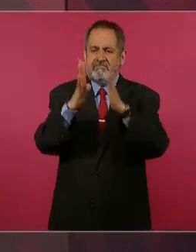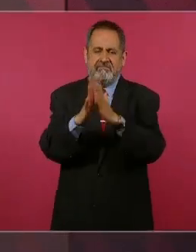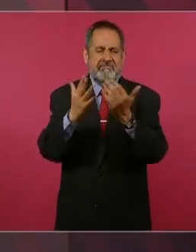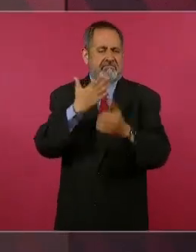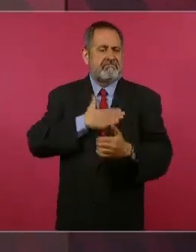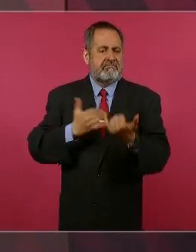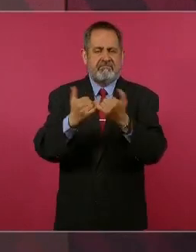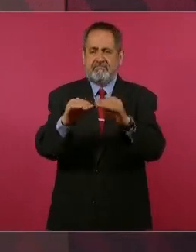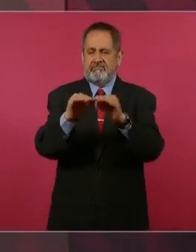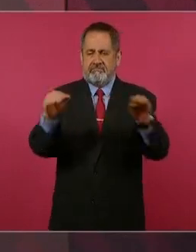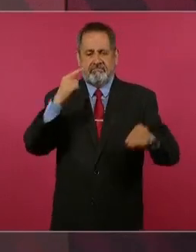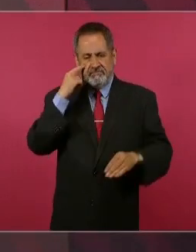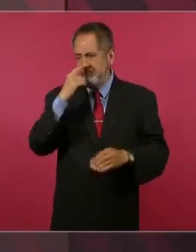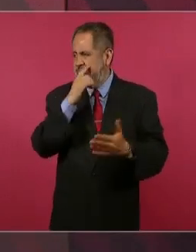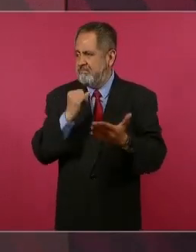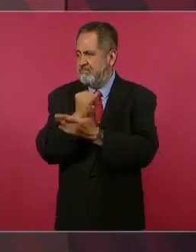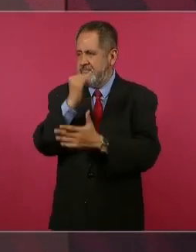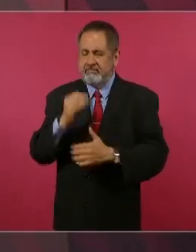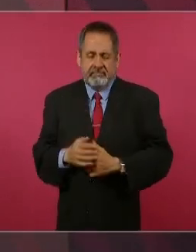no olvidemos eso